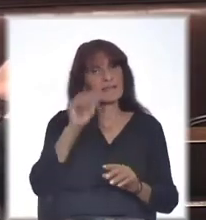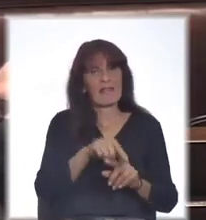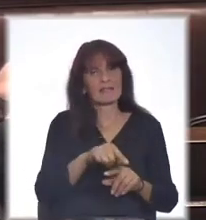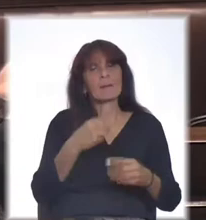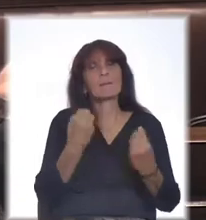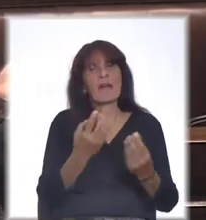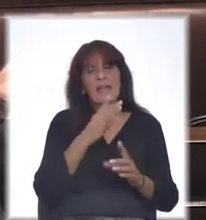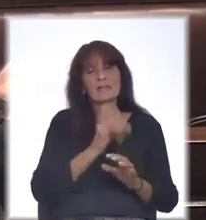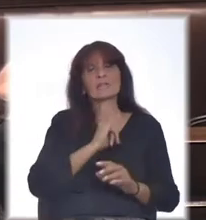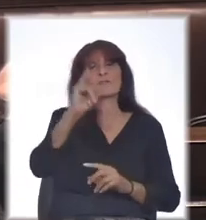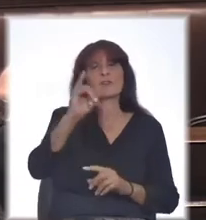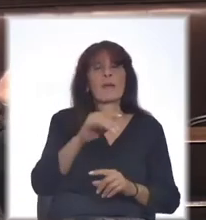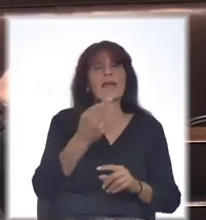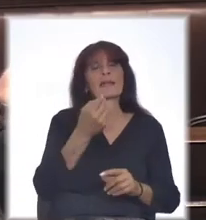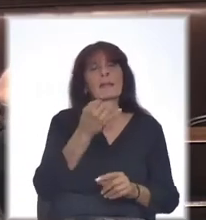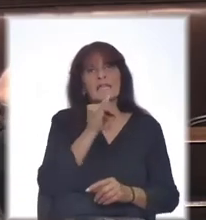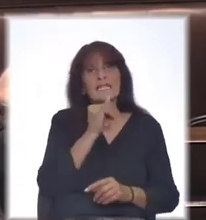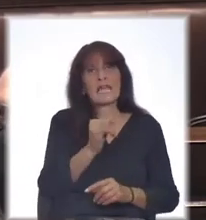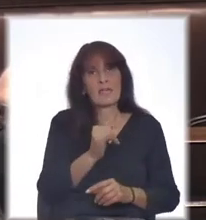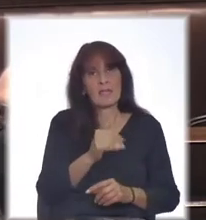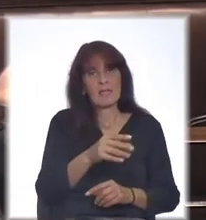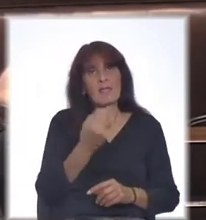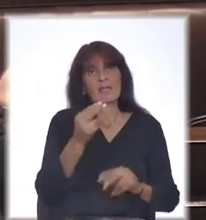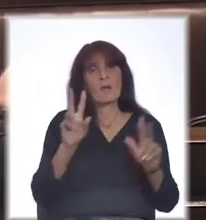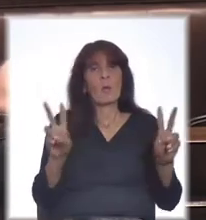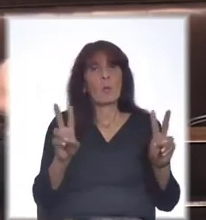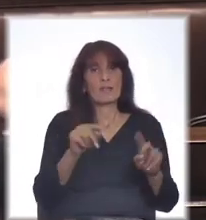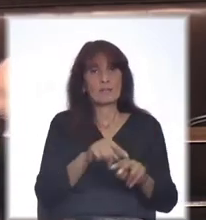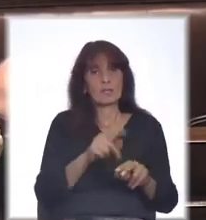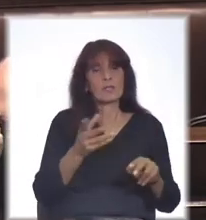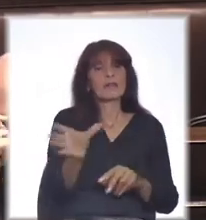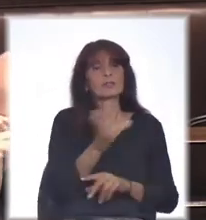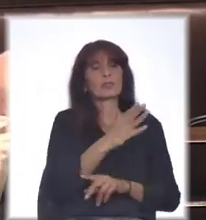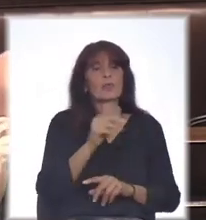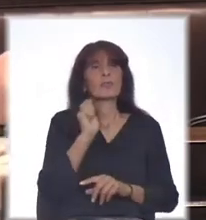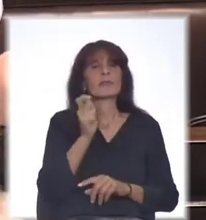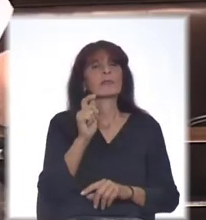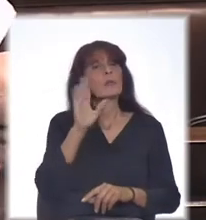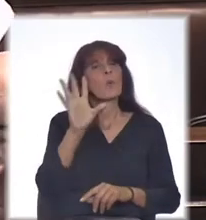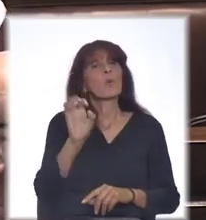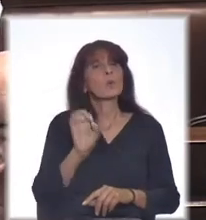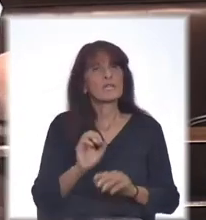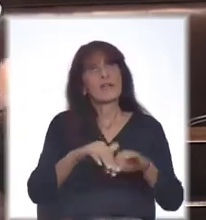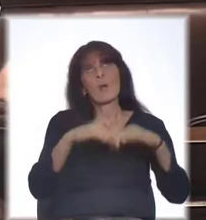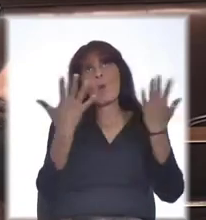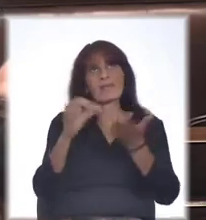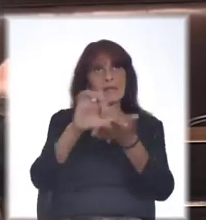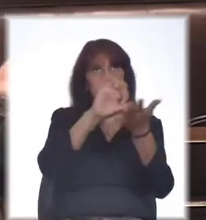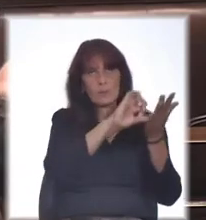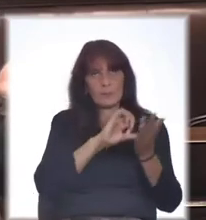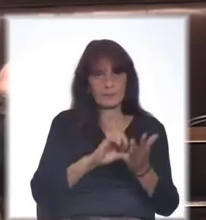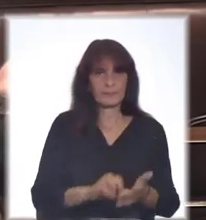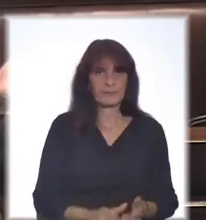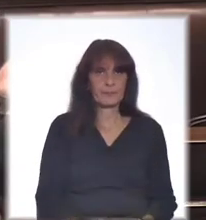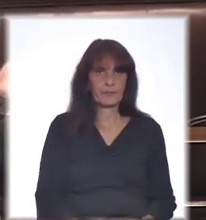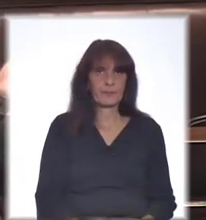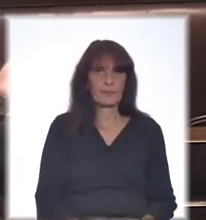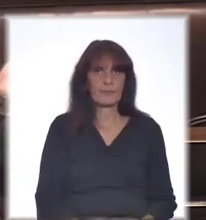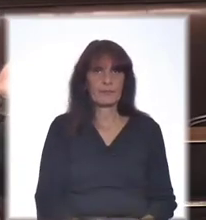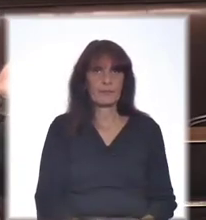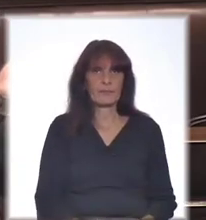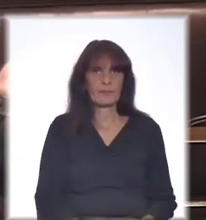hacer llegar el mensaje de Ferreira Aldunate a todo aquel que quisiera escucharlo en cualquier parte del país.